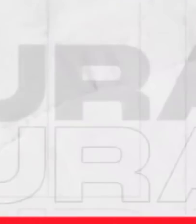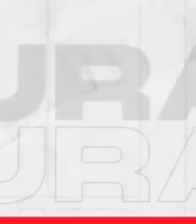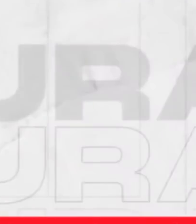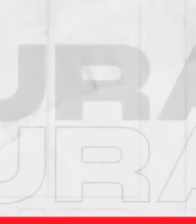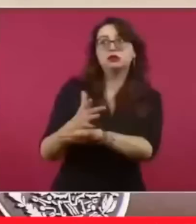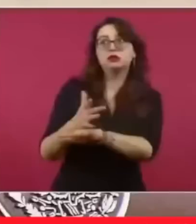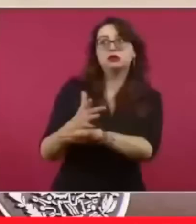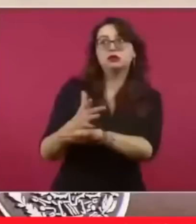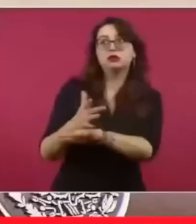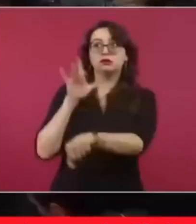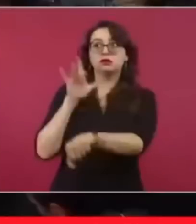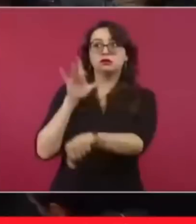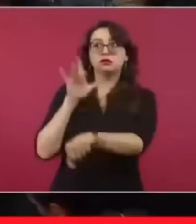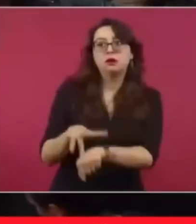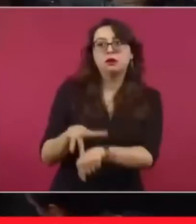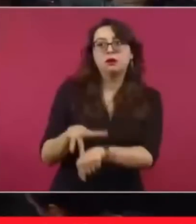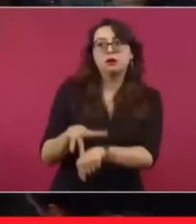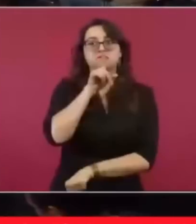mañana.